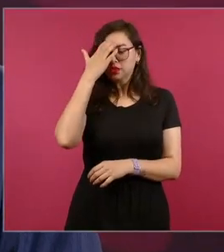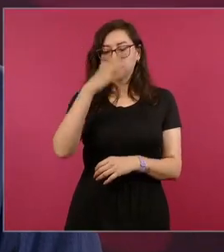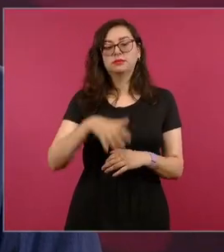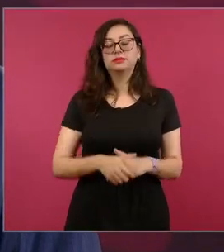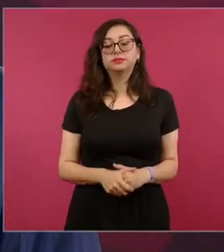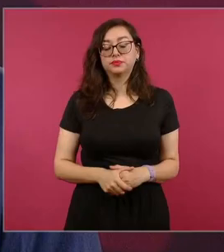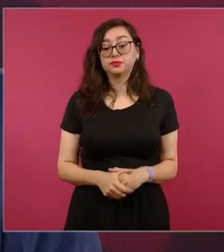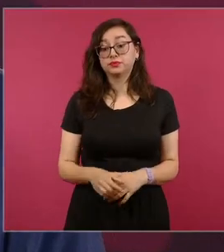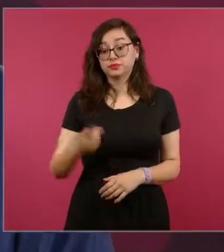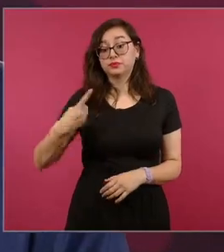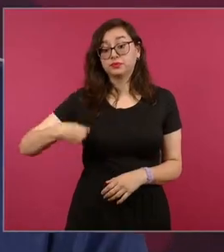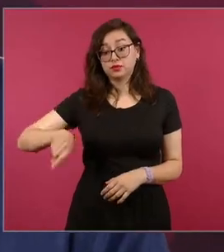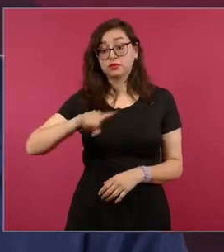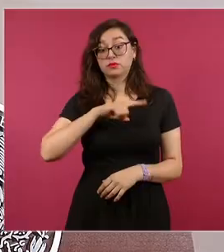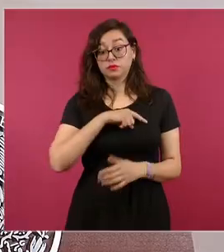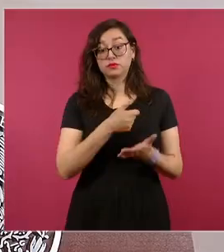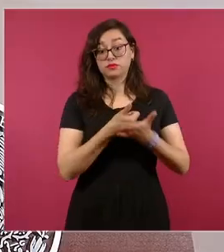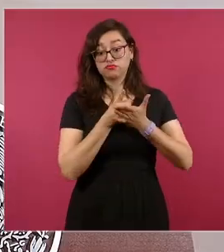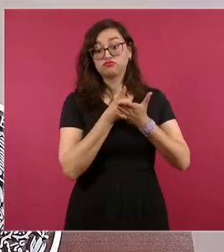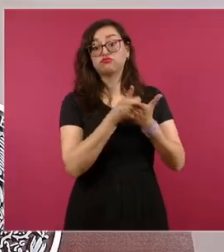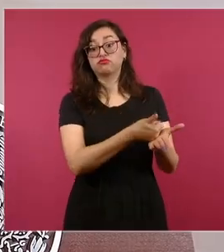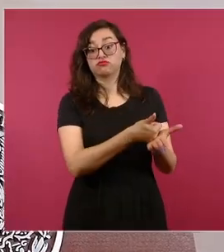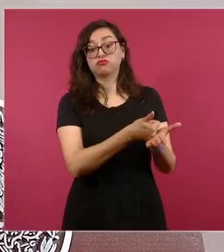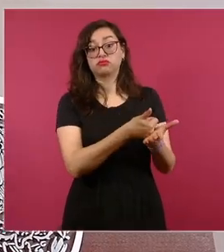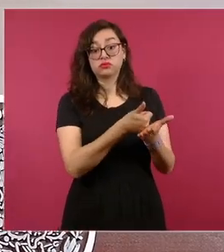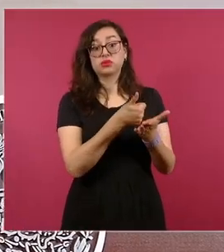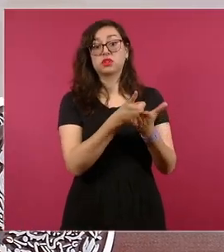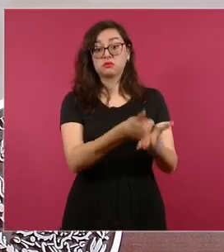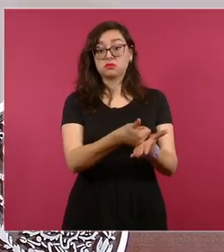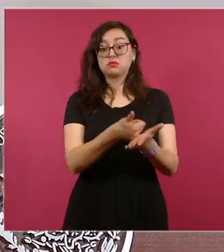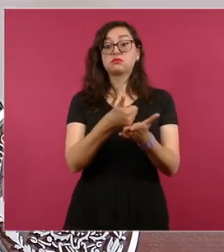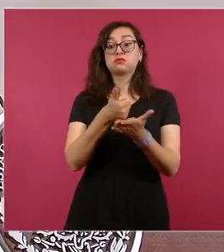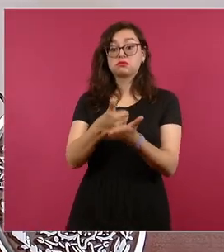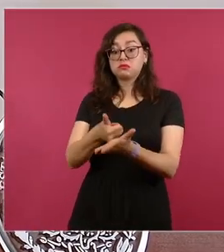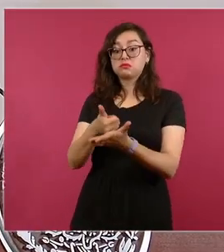porque pasan por nuestro territorio